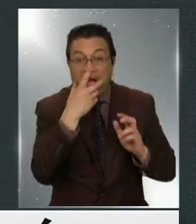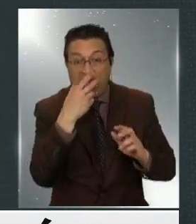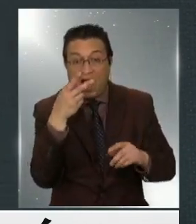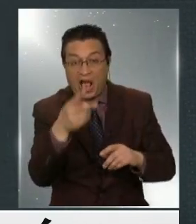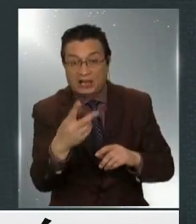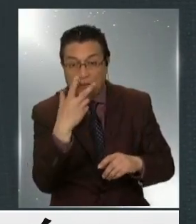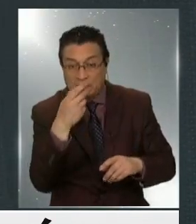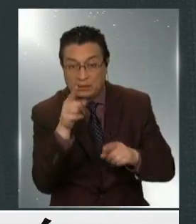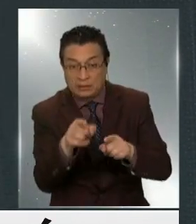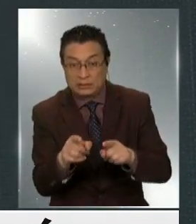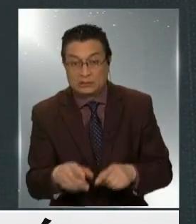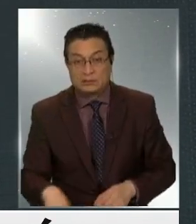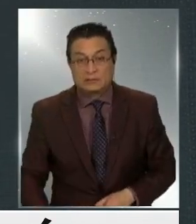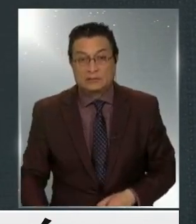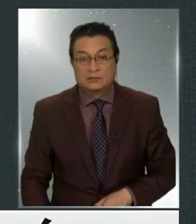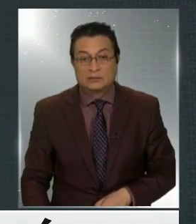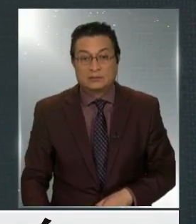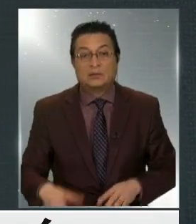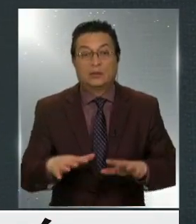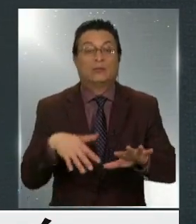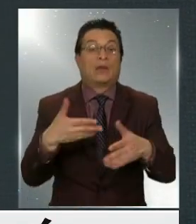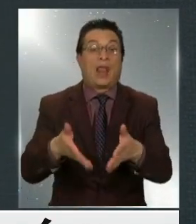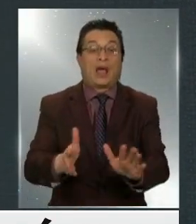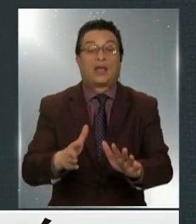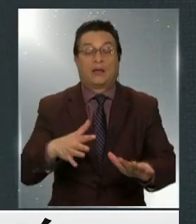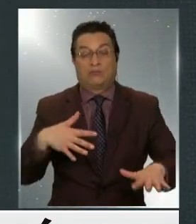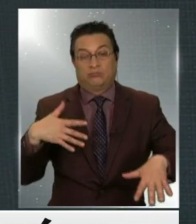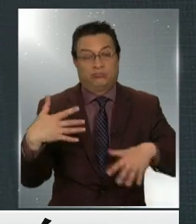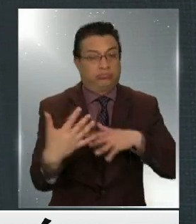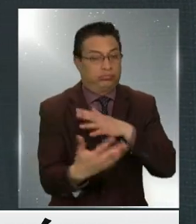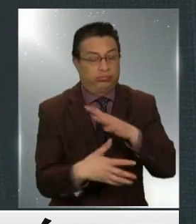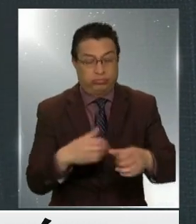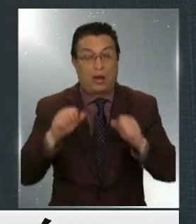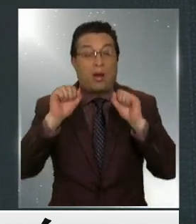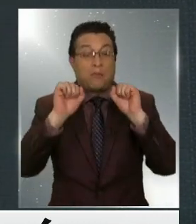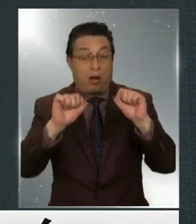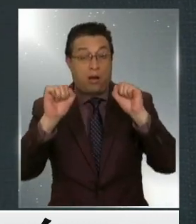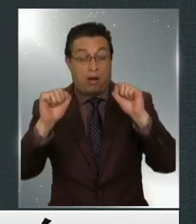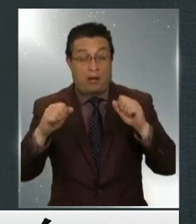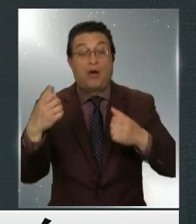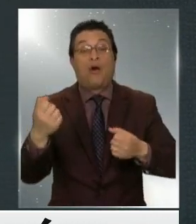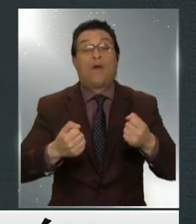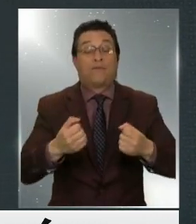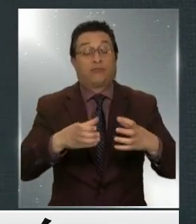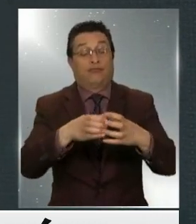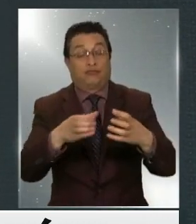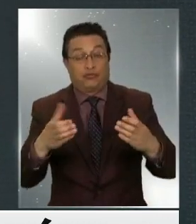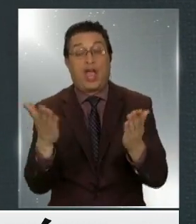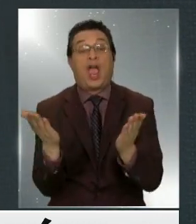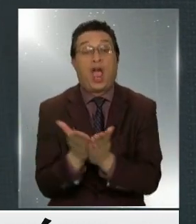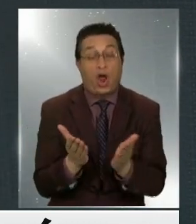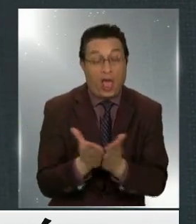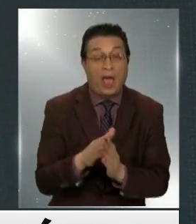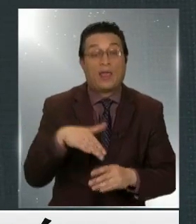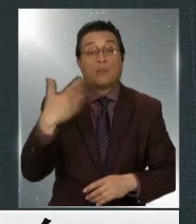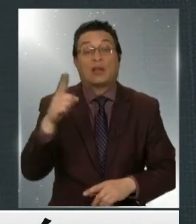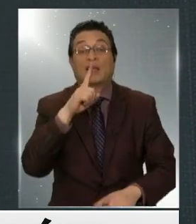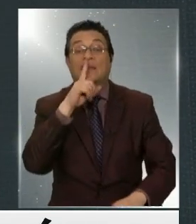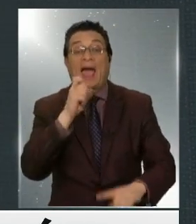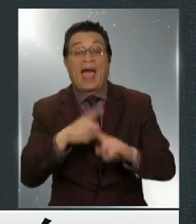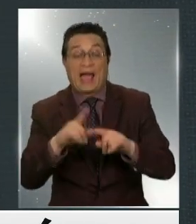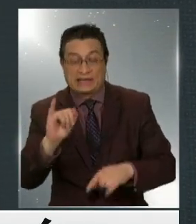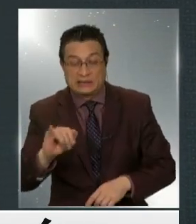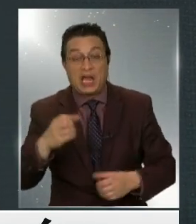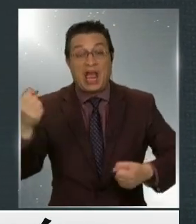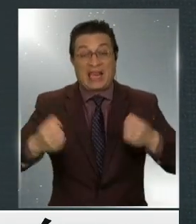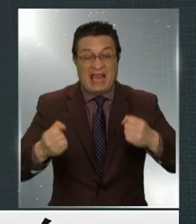carnal! En unas horas la calle se descontroló. Partieron protestando los transportistas escolares, luego los taxistas, después